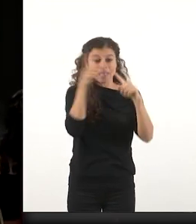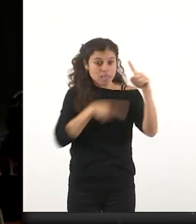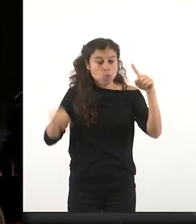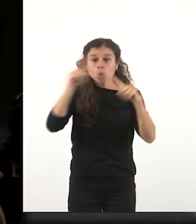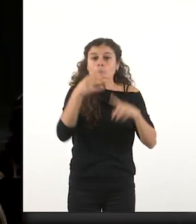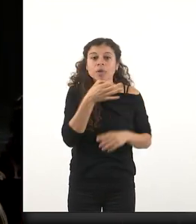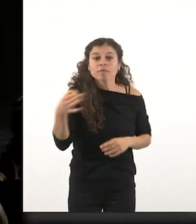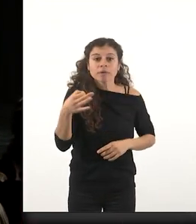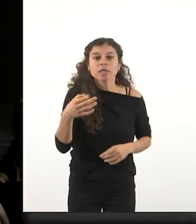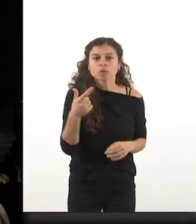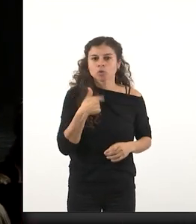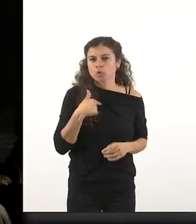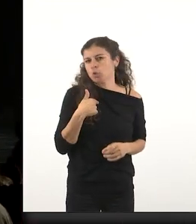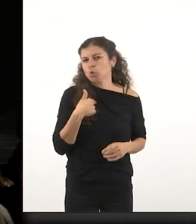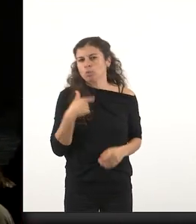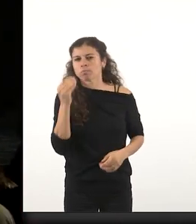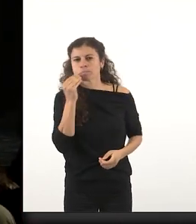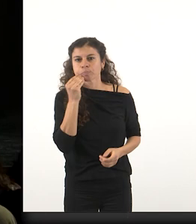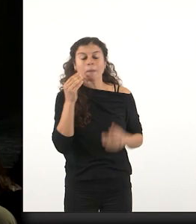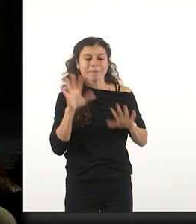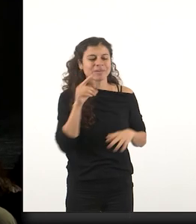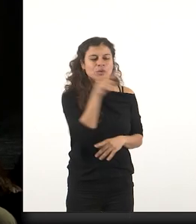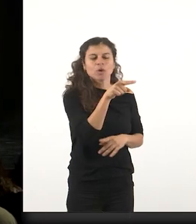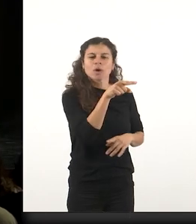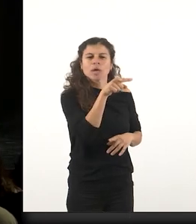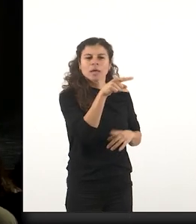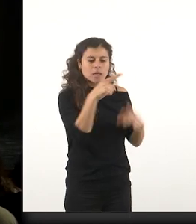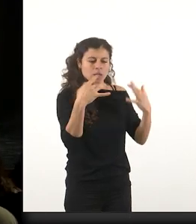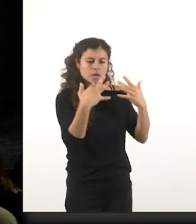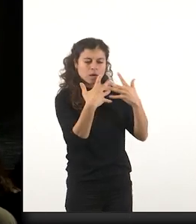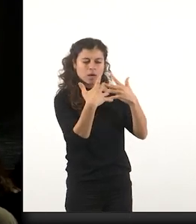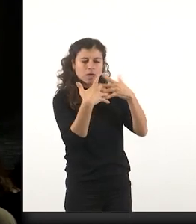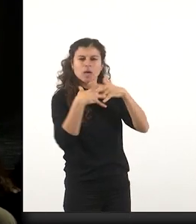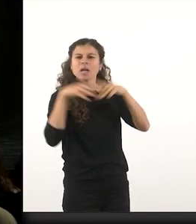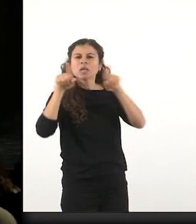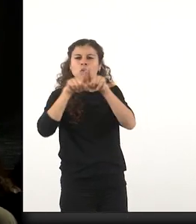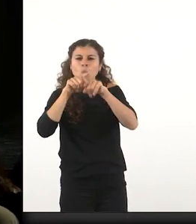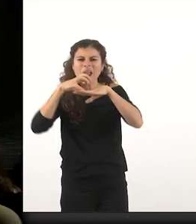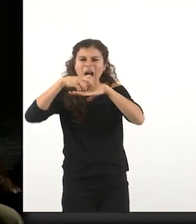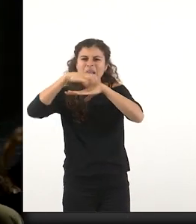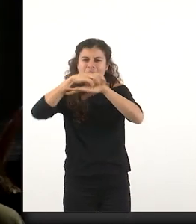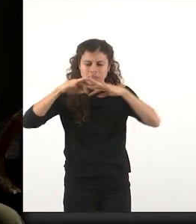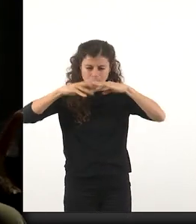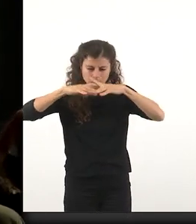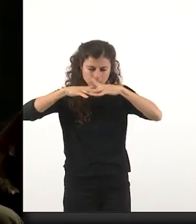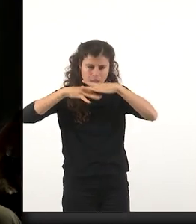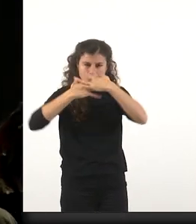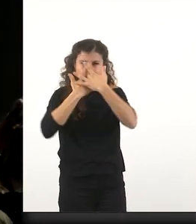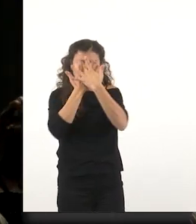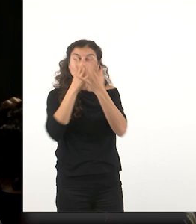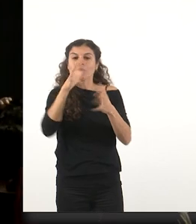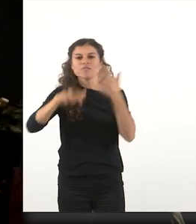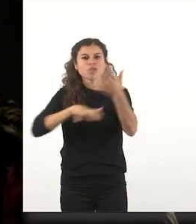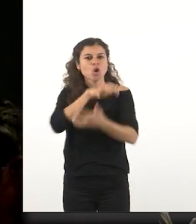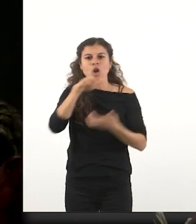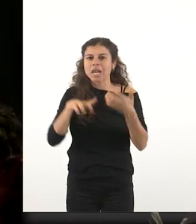yo. Pero a mí Antonio empezó a tejerme una telaraña, porque así es la violencia. La violencia es mucho más compleja que tres fases o que